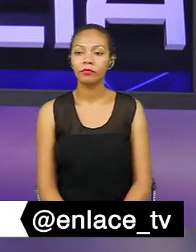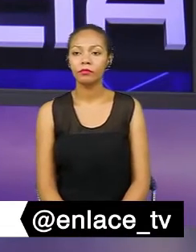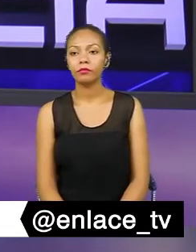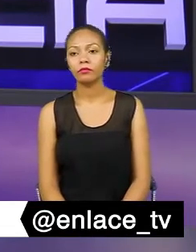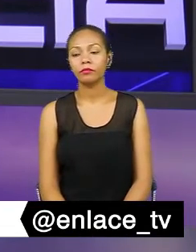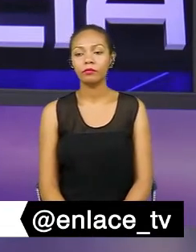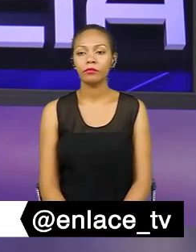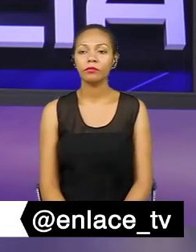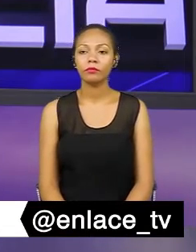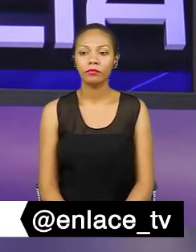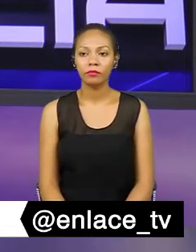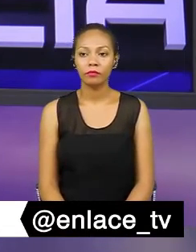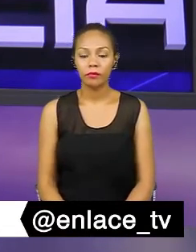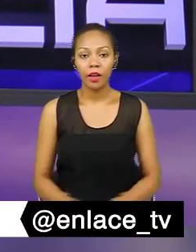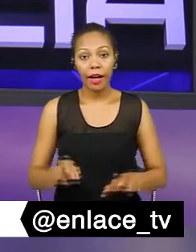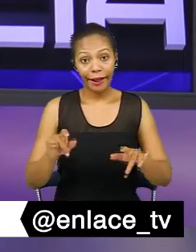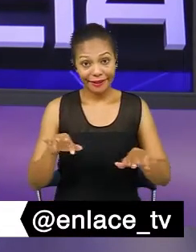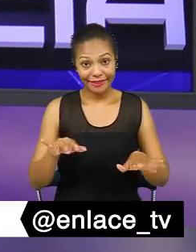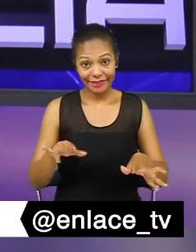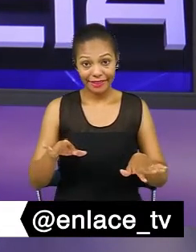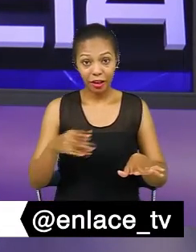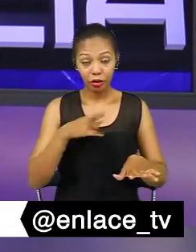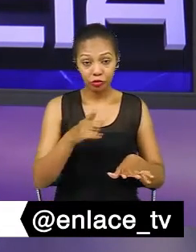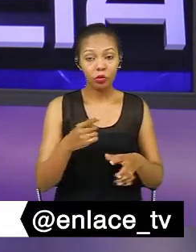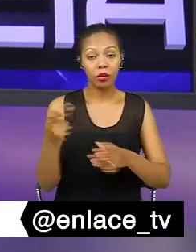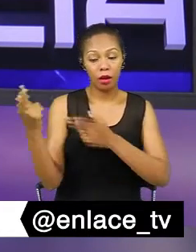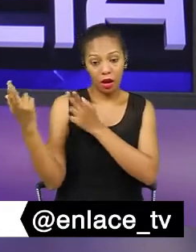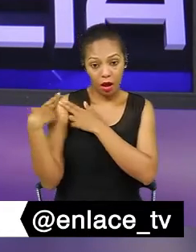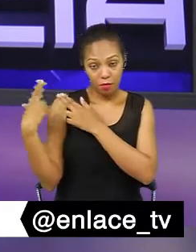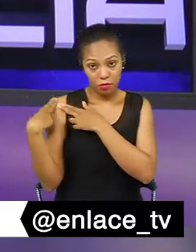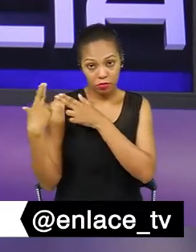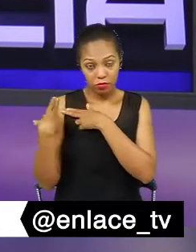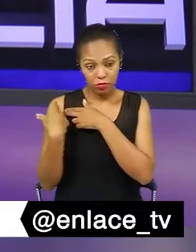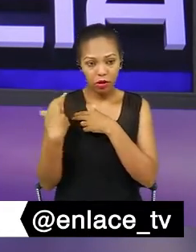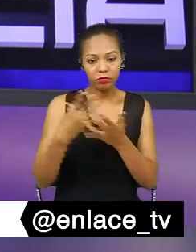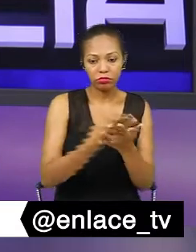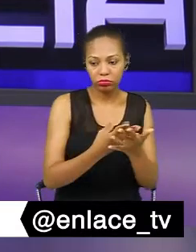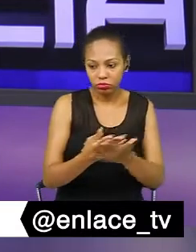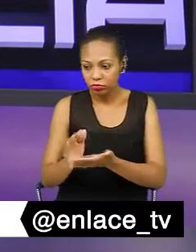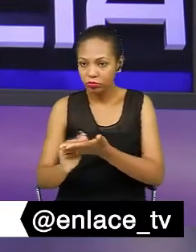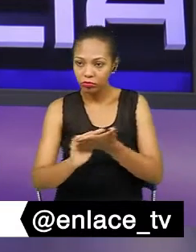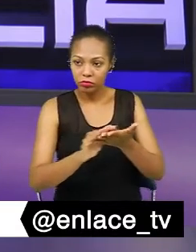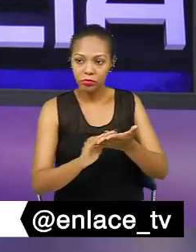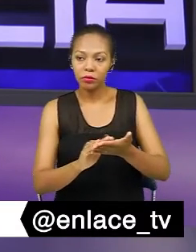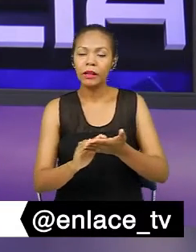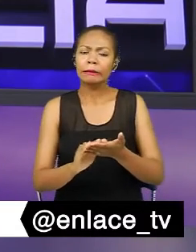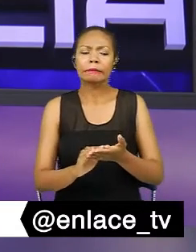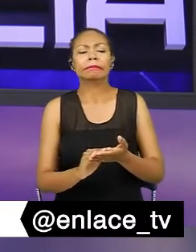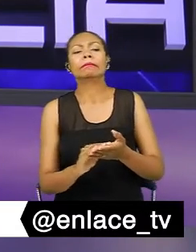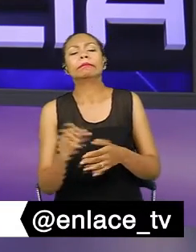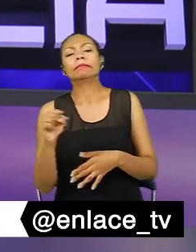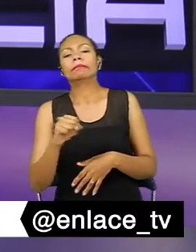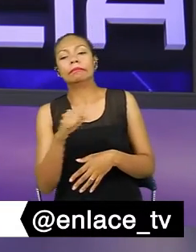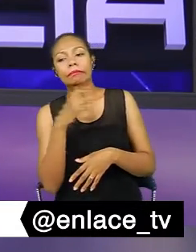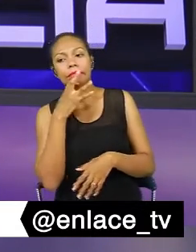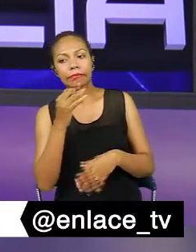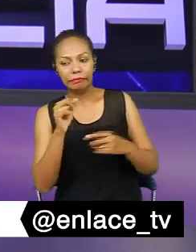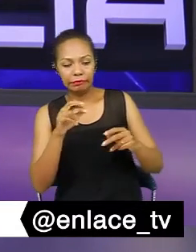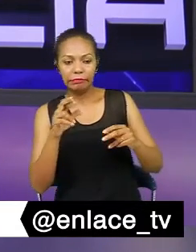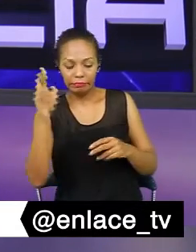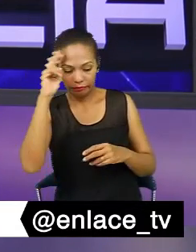Secretaría de Infraestructura reconoce la falencia ante la instalación de las respectivas tapas de las alcantarillas. Se comprometió a gestionarlas en conjunto con la empresa Aguas